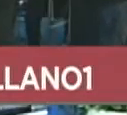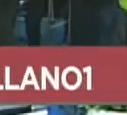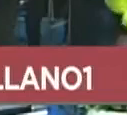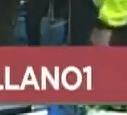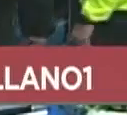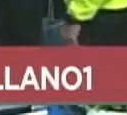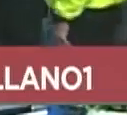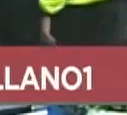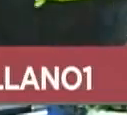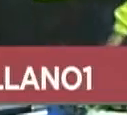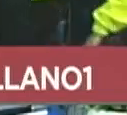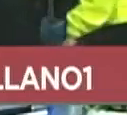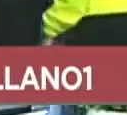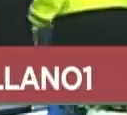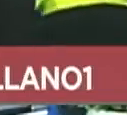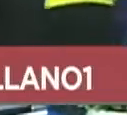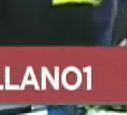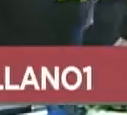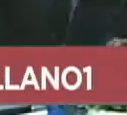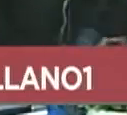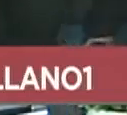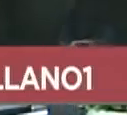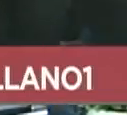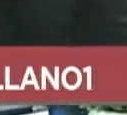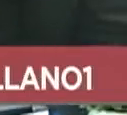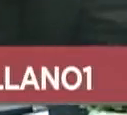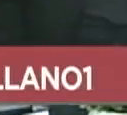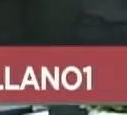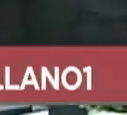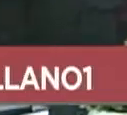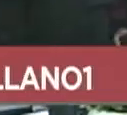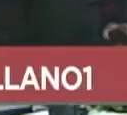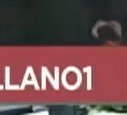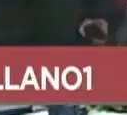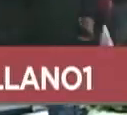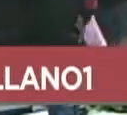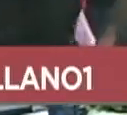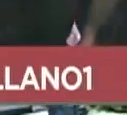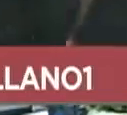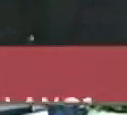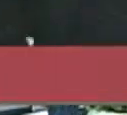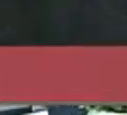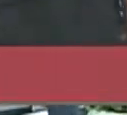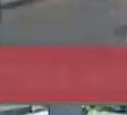el nuevo aniversario del Sistema Unificado de Atención Farmacéutica. Ya venimos.